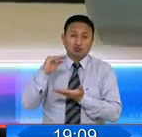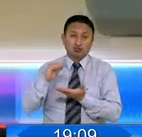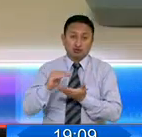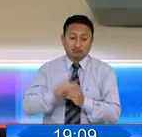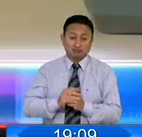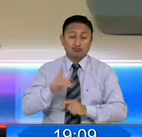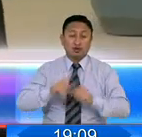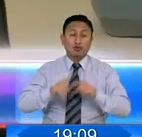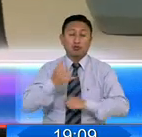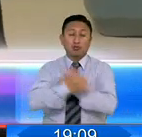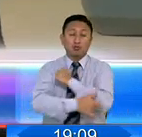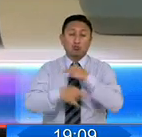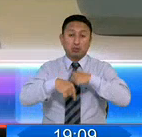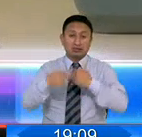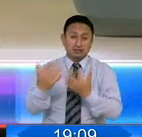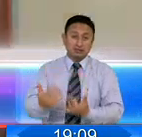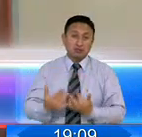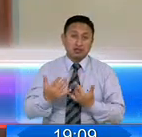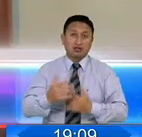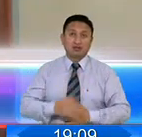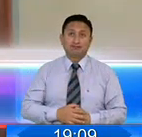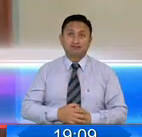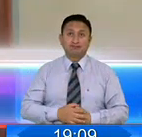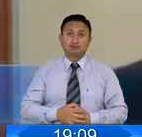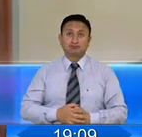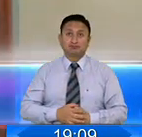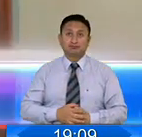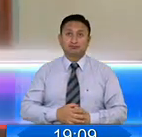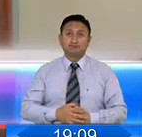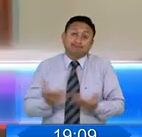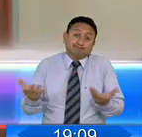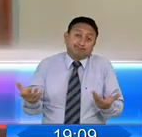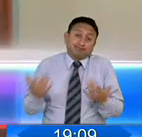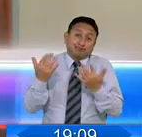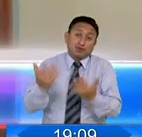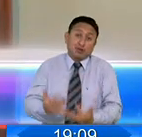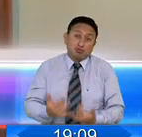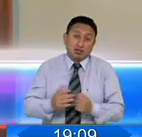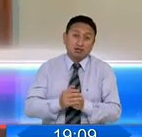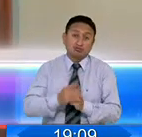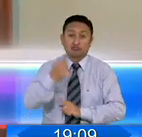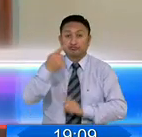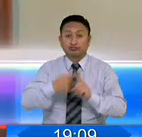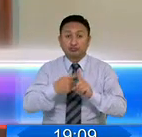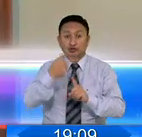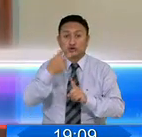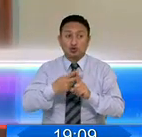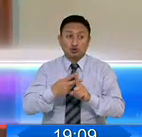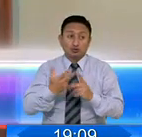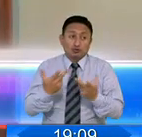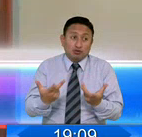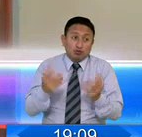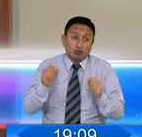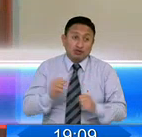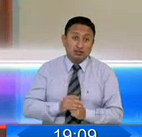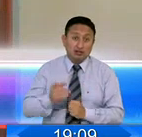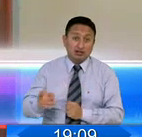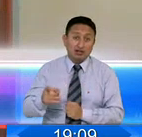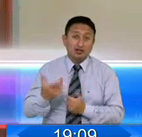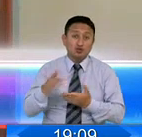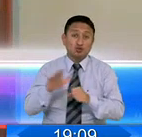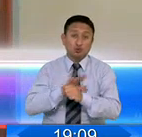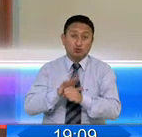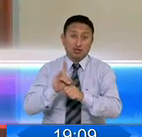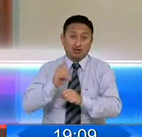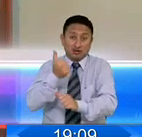incluso esperando por las dosis. Esto significa que tenemos que esperar algunos meses más hasta poder contar con el número suficiente de